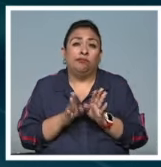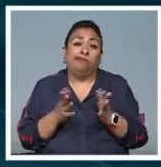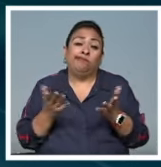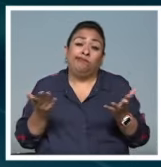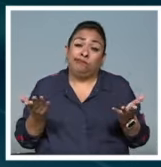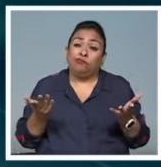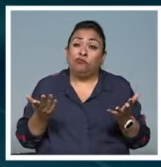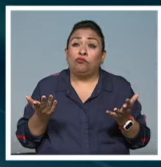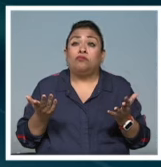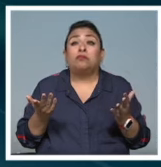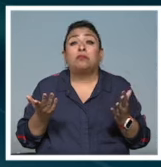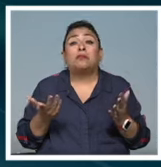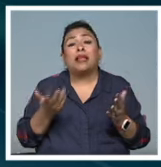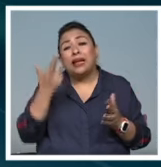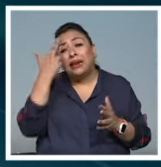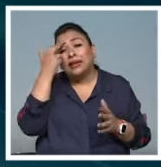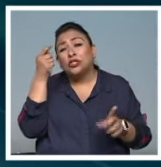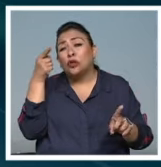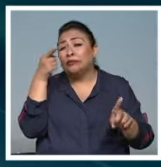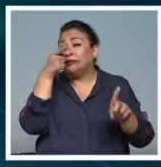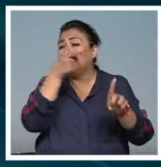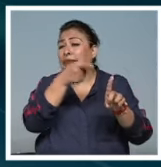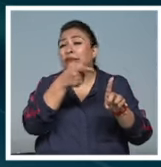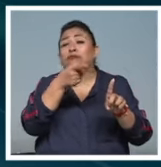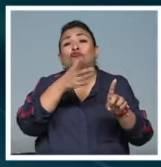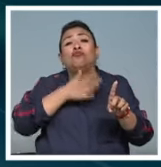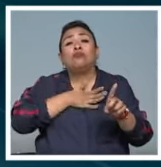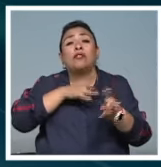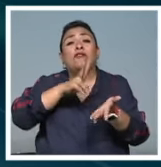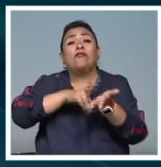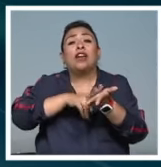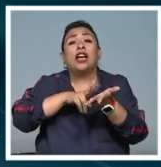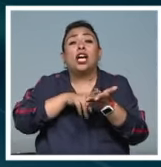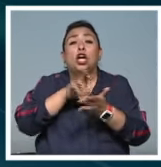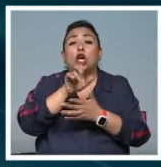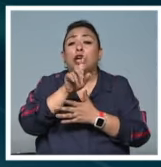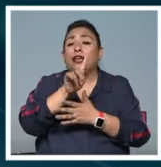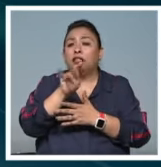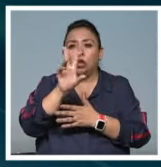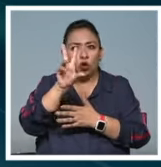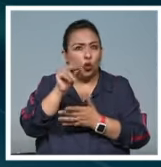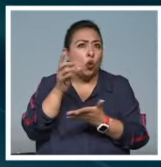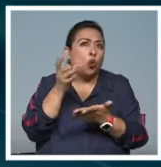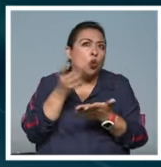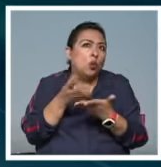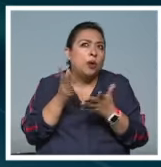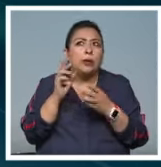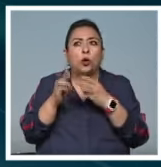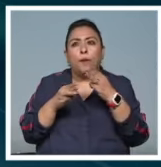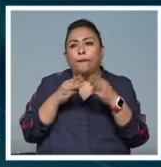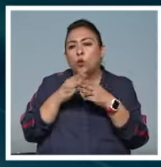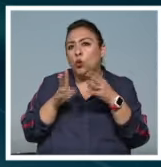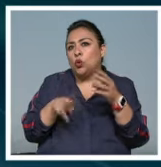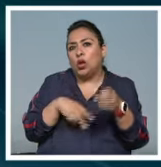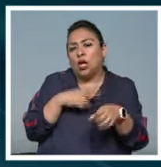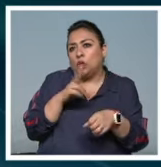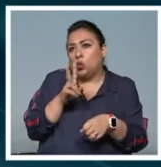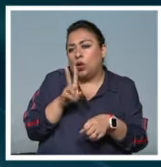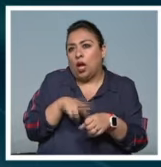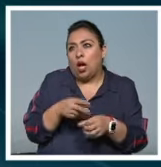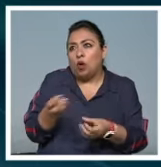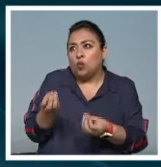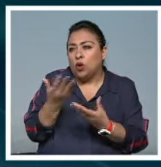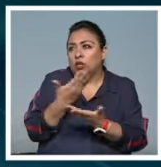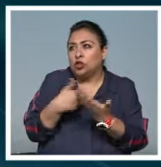que tenemos que hacer por una razón, por un motivo ético. No solamente porque el mundo natural nos da a